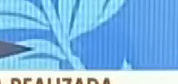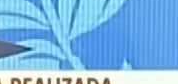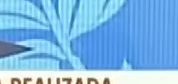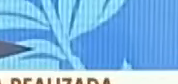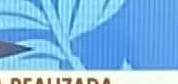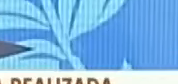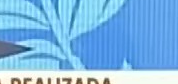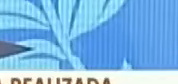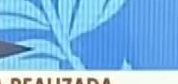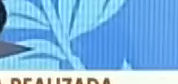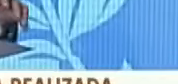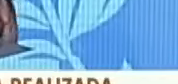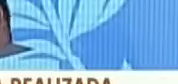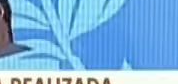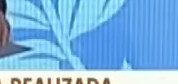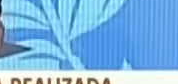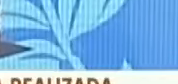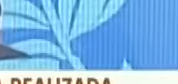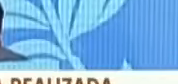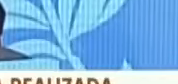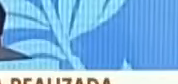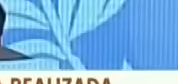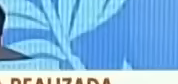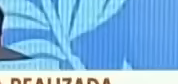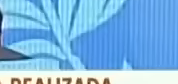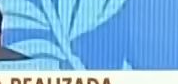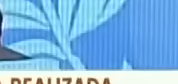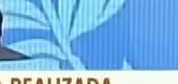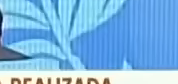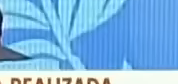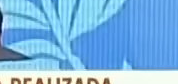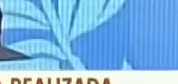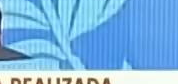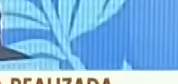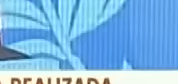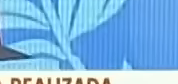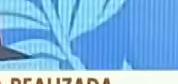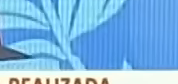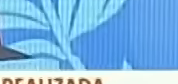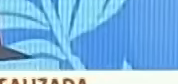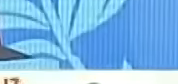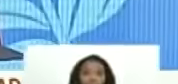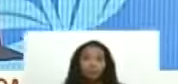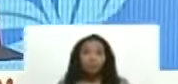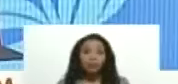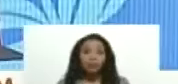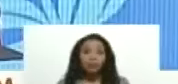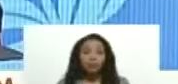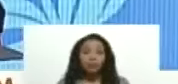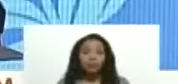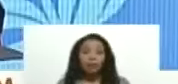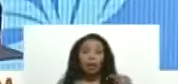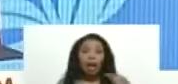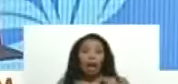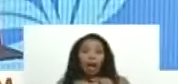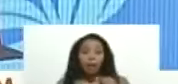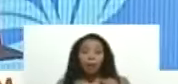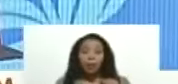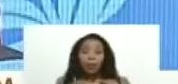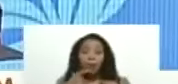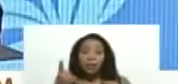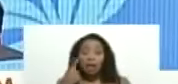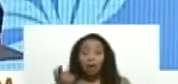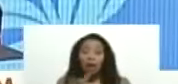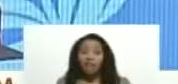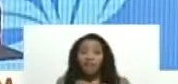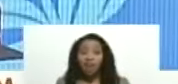empieza, ahí estaba lo que podríamos determinar, el fraude local, el fraude en la mesa de